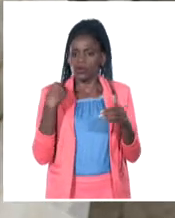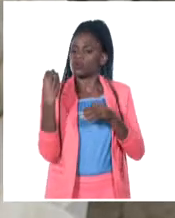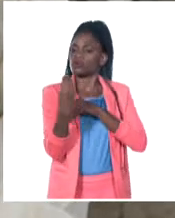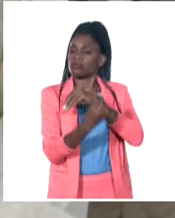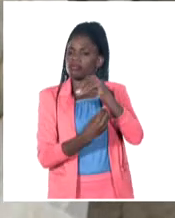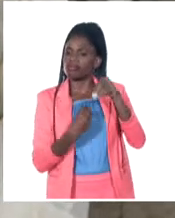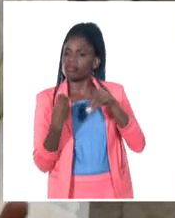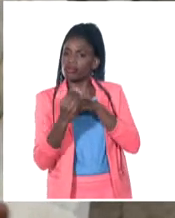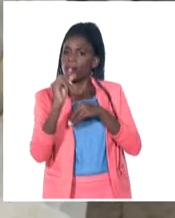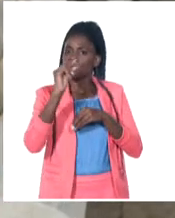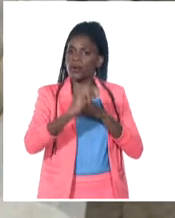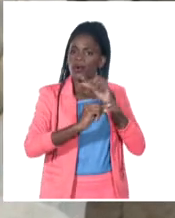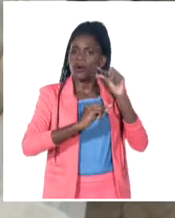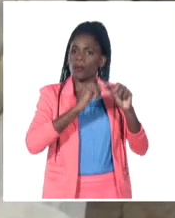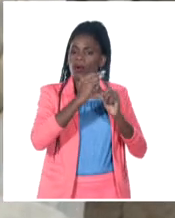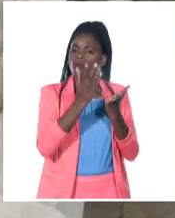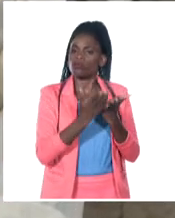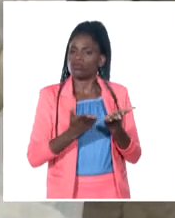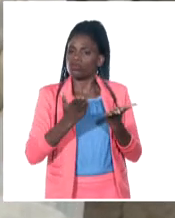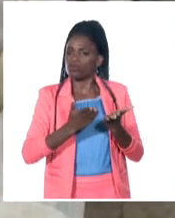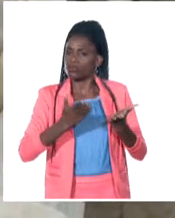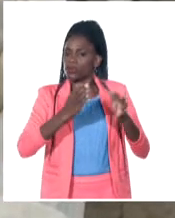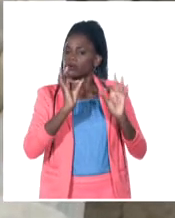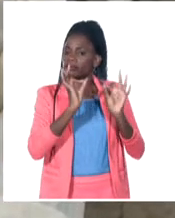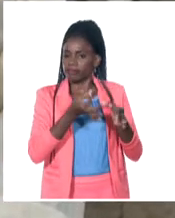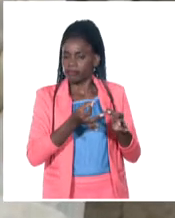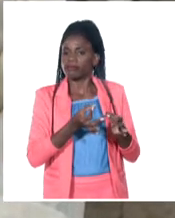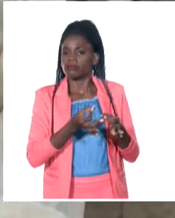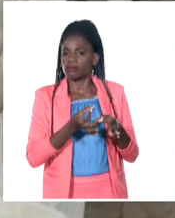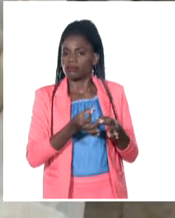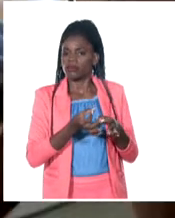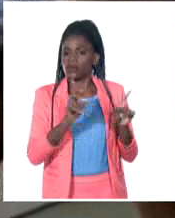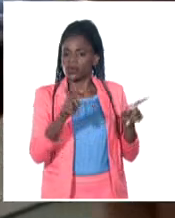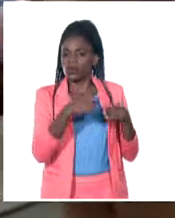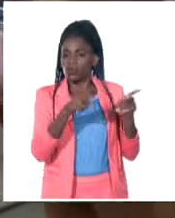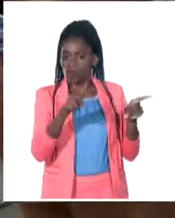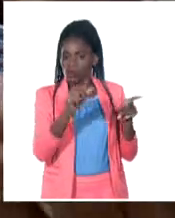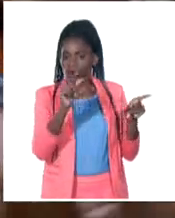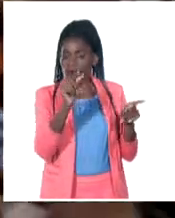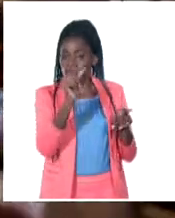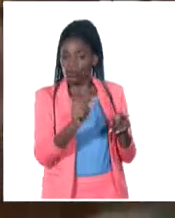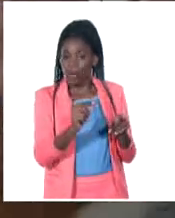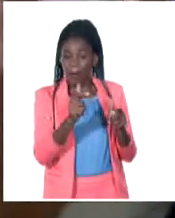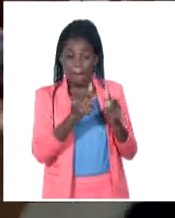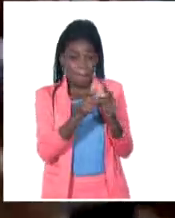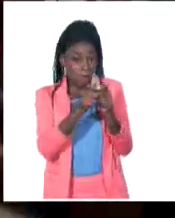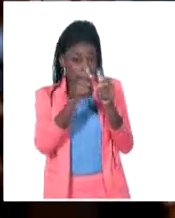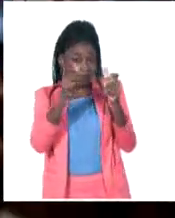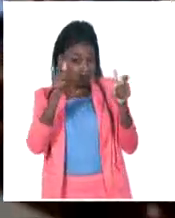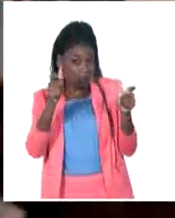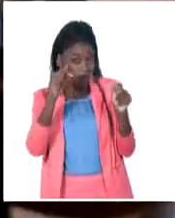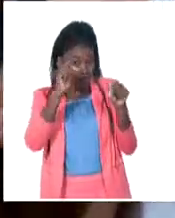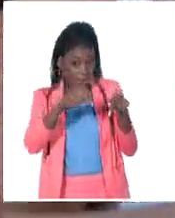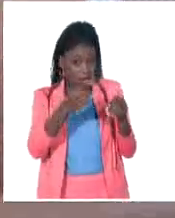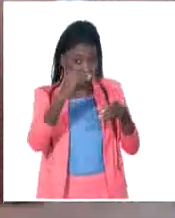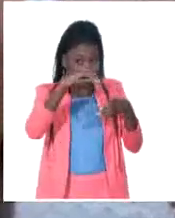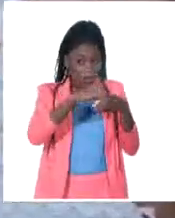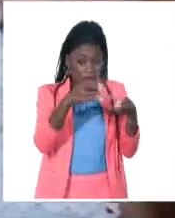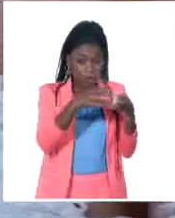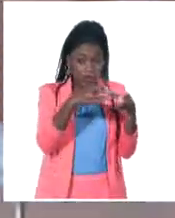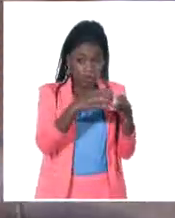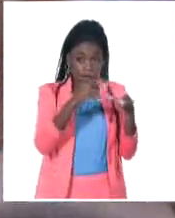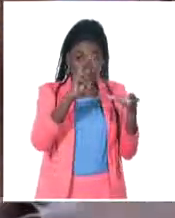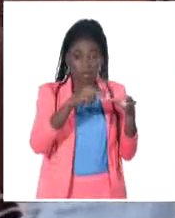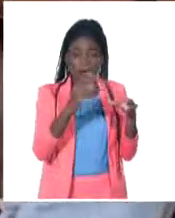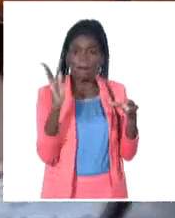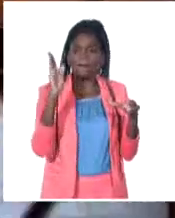cambiando, evolucionando precisamente los músicos. La mayoría de los músicos que tenemos ahora son